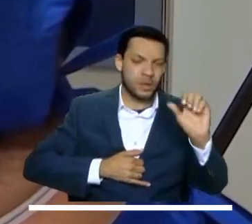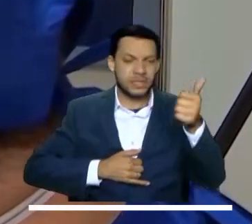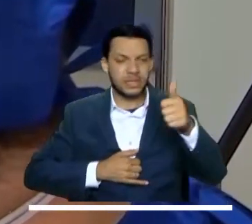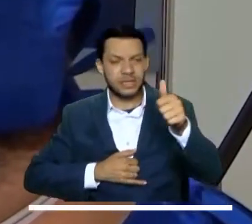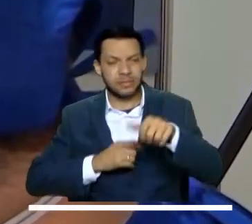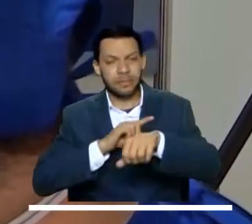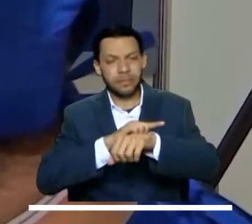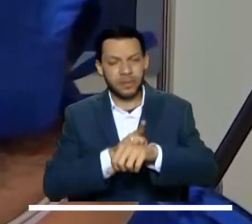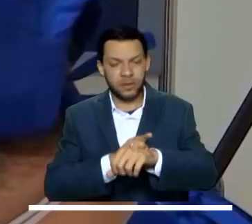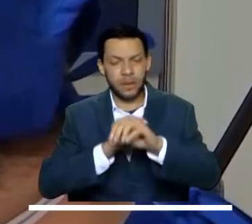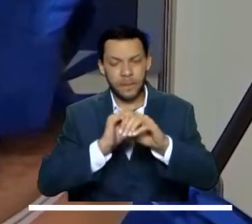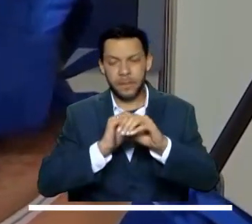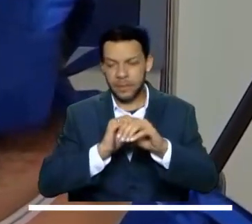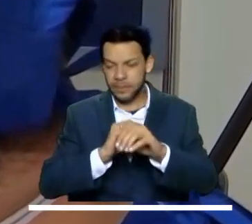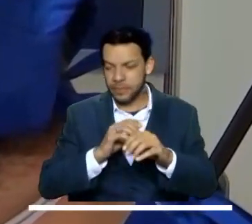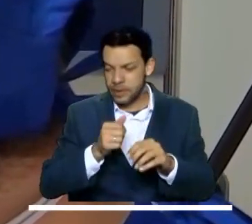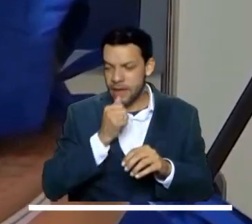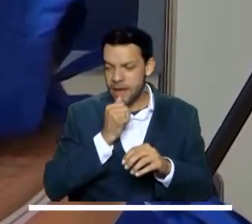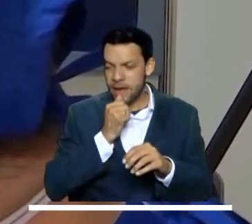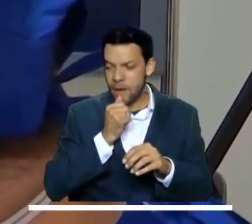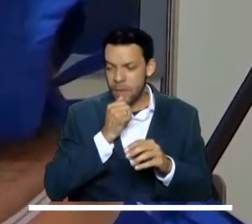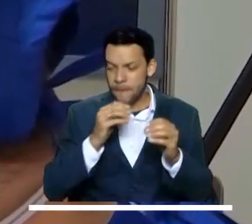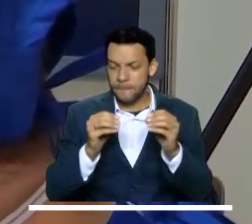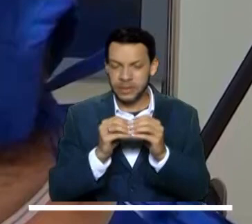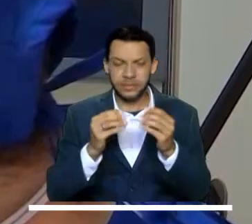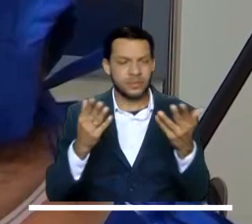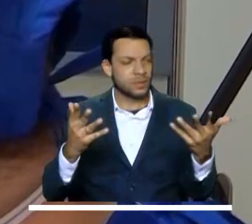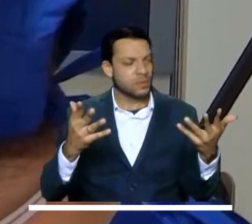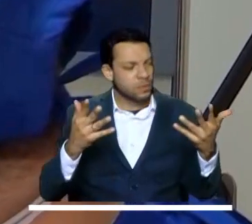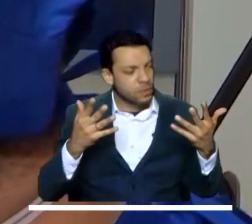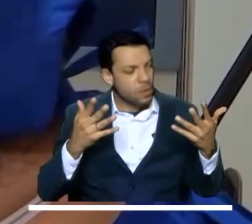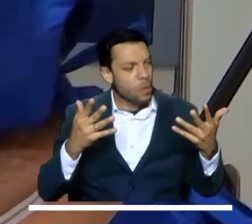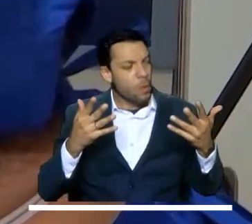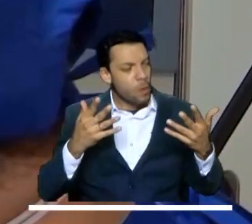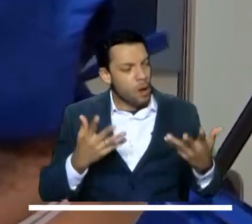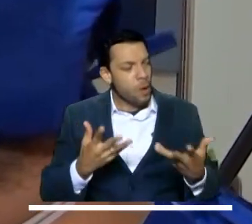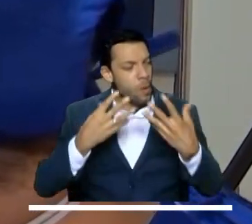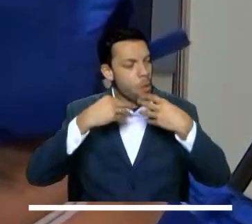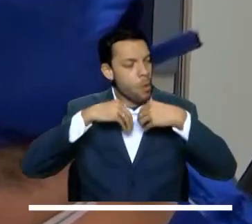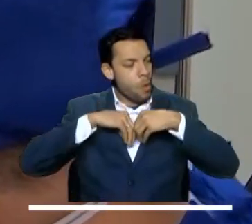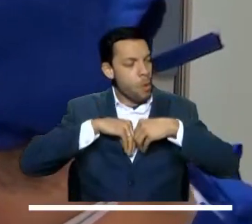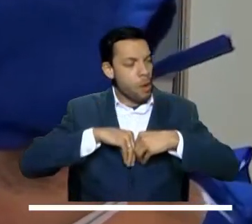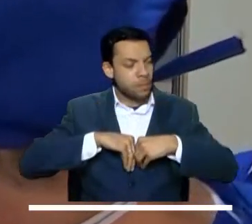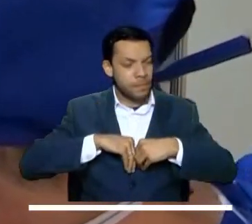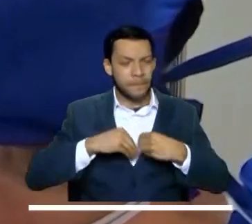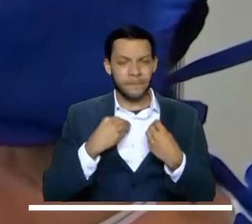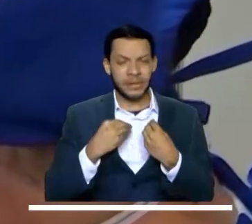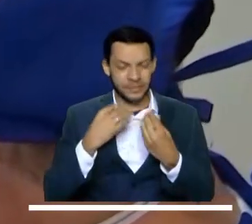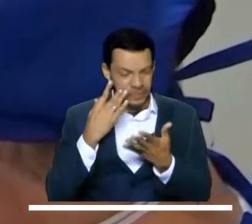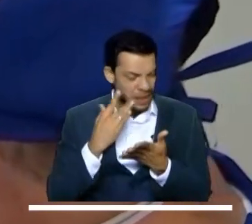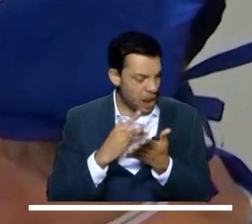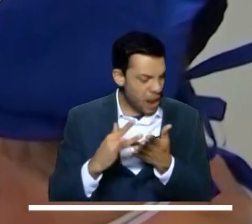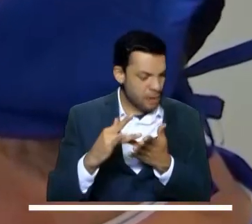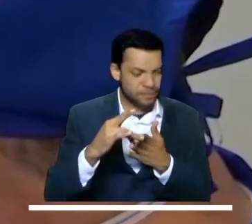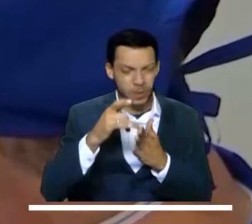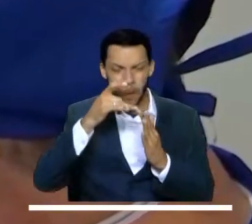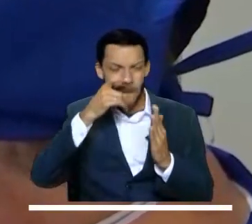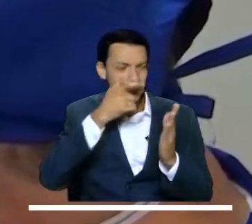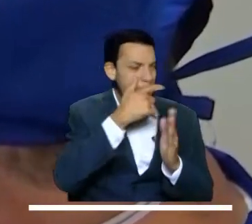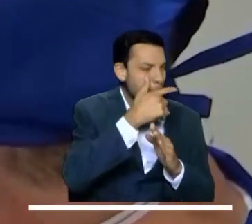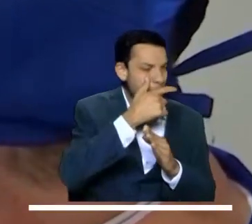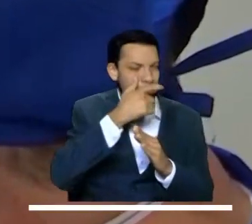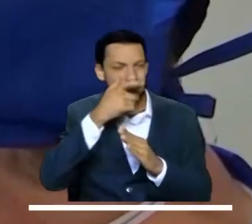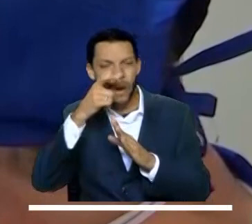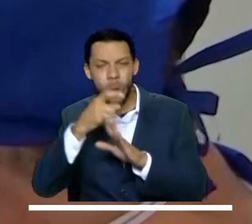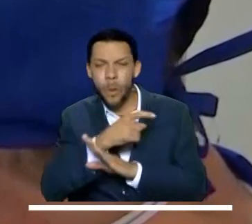lavando y vamos insuflando agua y aire, lavando y viendo las estructuras, y luego regresamos detenidamente observando y analizando todas y cada uno de los